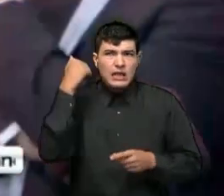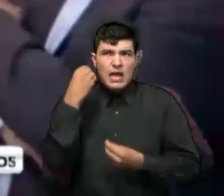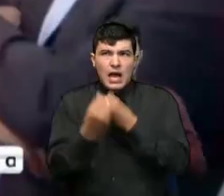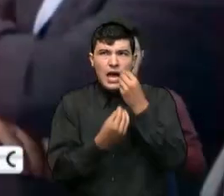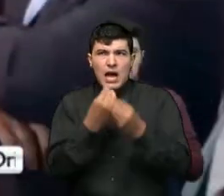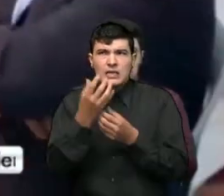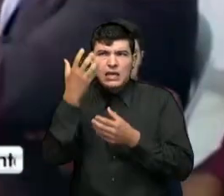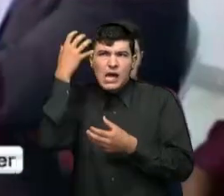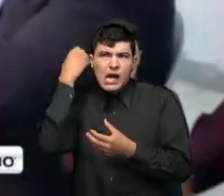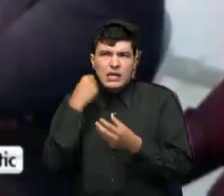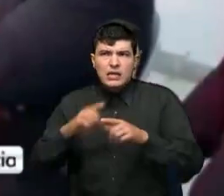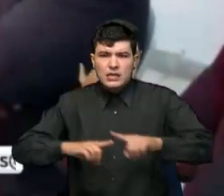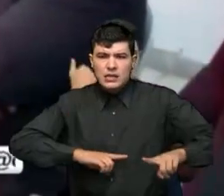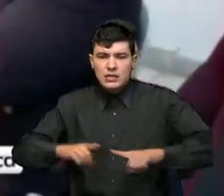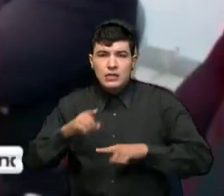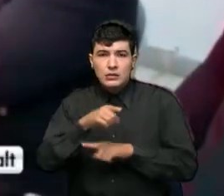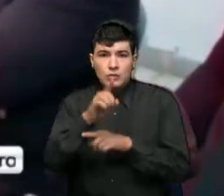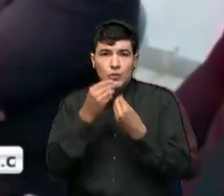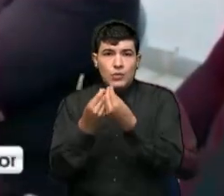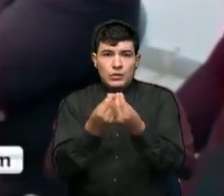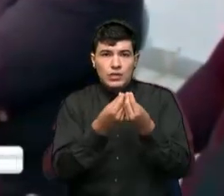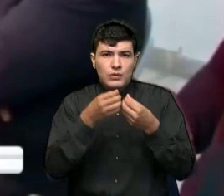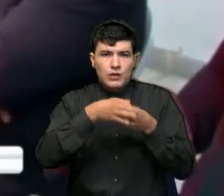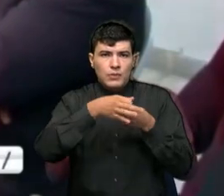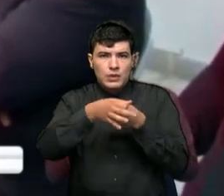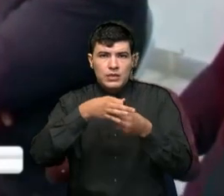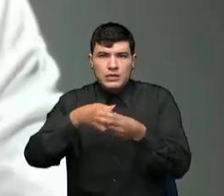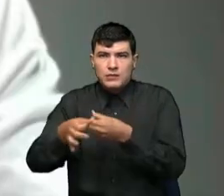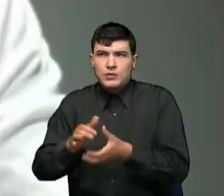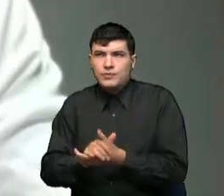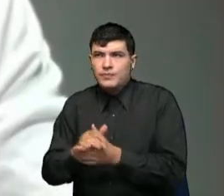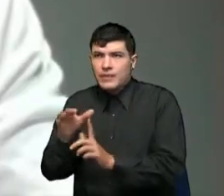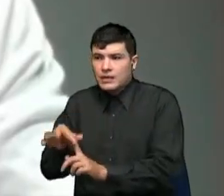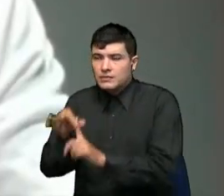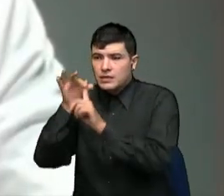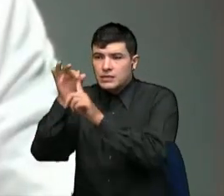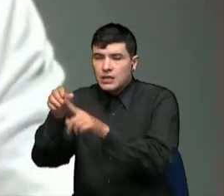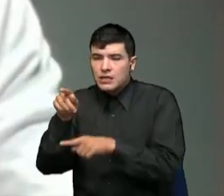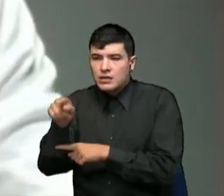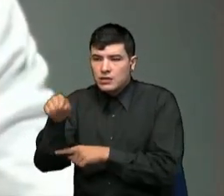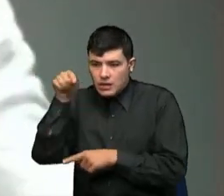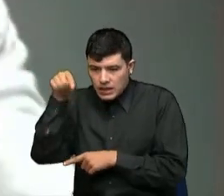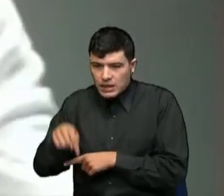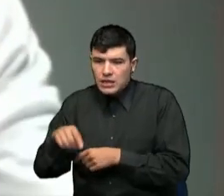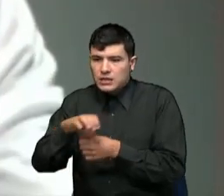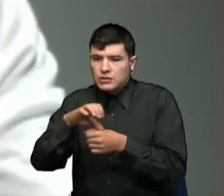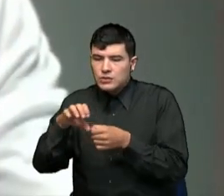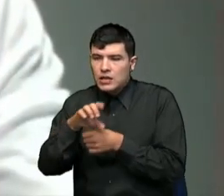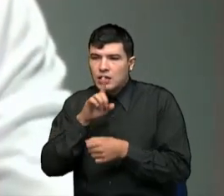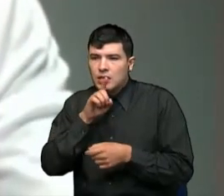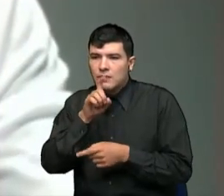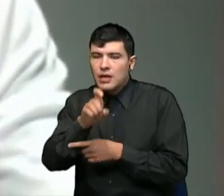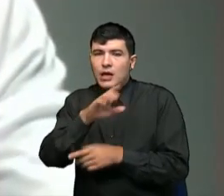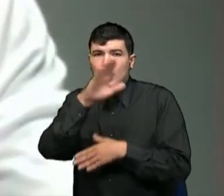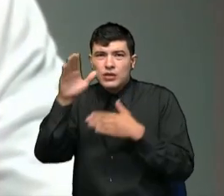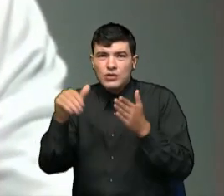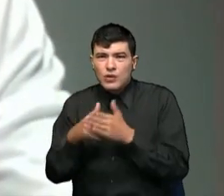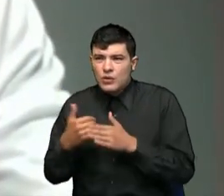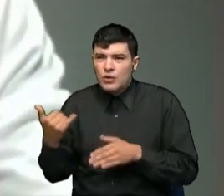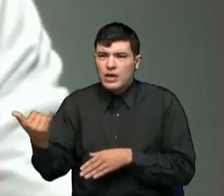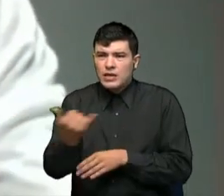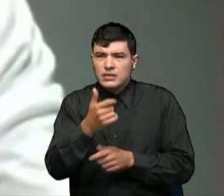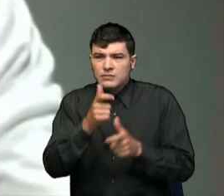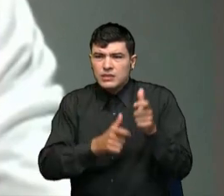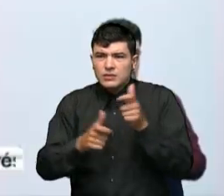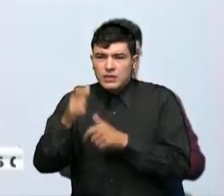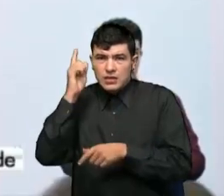en antiguas administraciones con el Consejo Municipal. Específicamente aquí en Bucaramanga, todos esos eran nombrados por